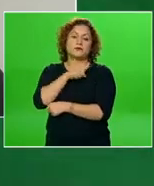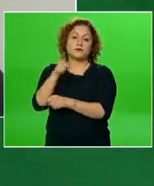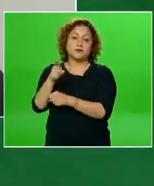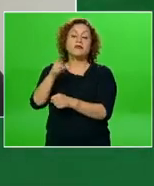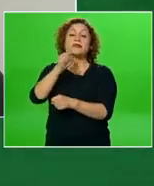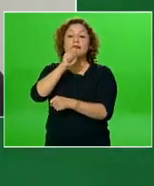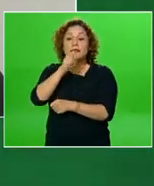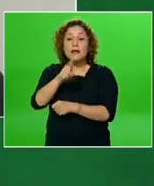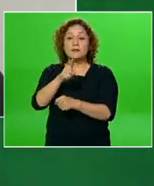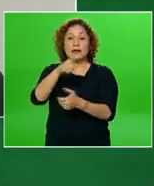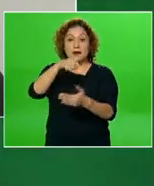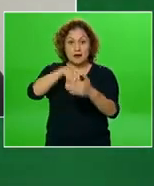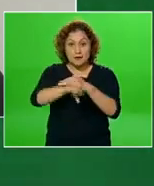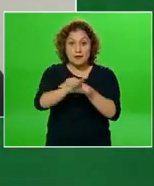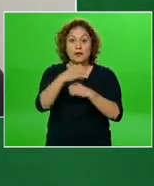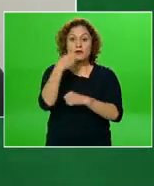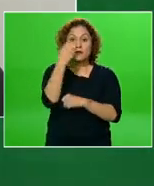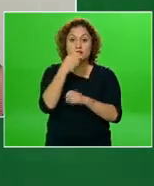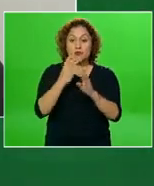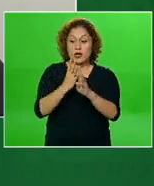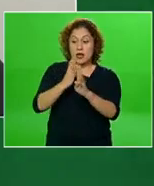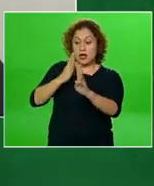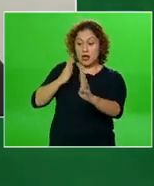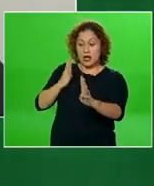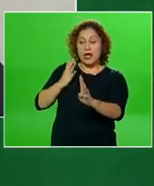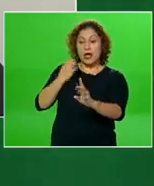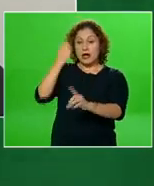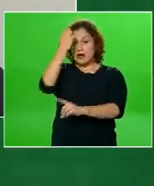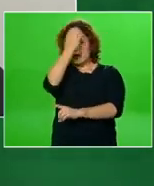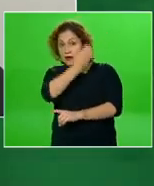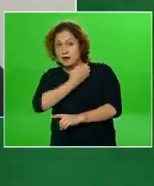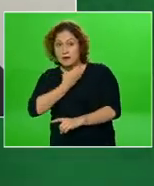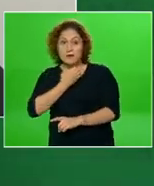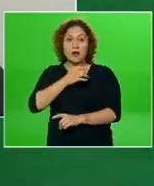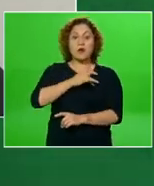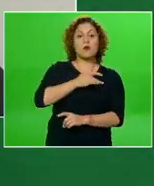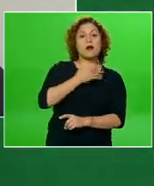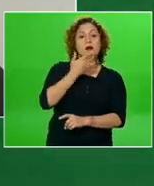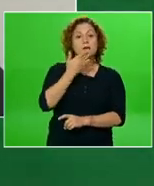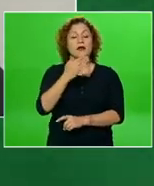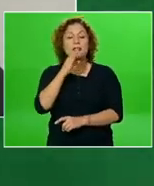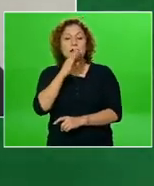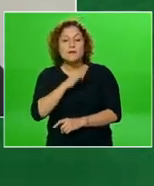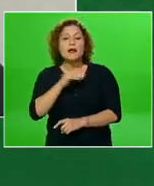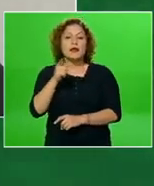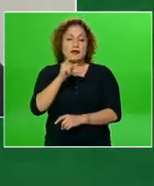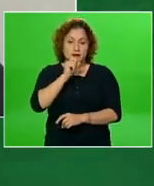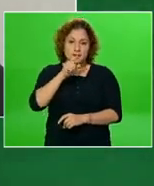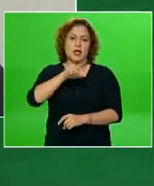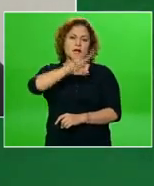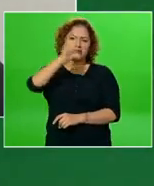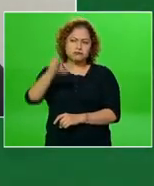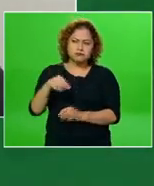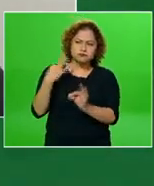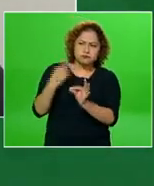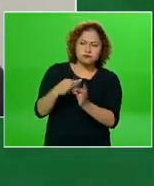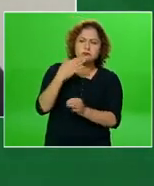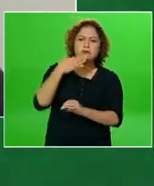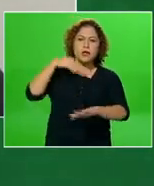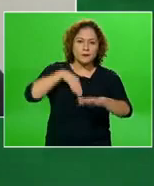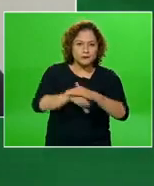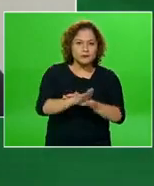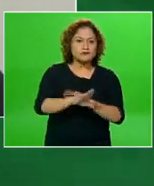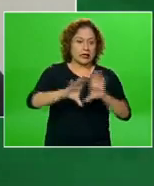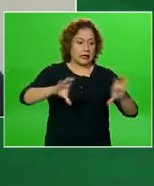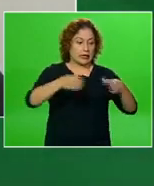de corresponsabilidad con los padres de familia pero además también el sitio que será en su momento al ingresar a la escuela no solamente se reduzca